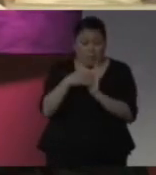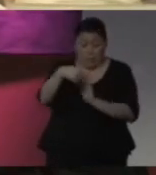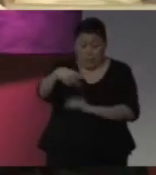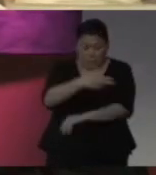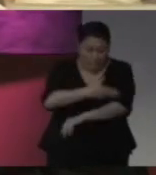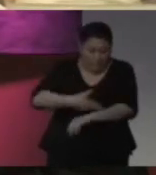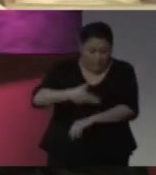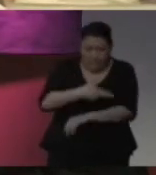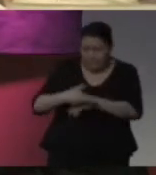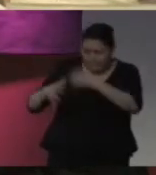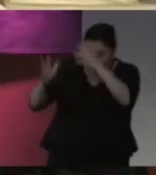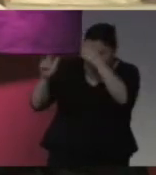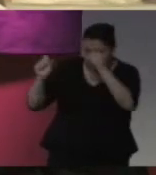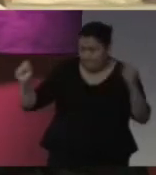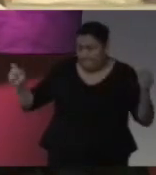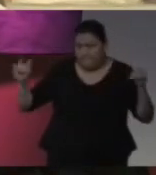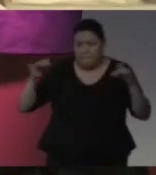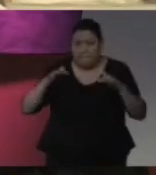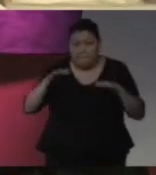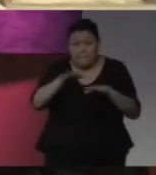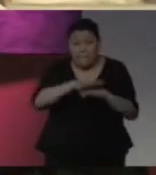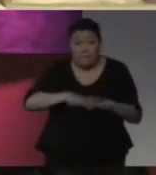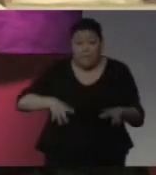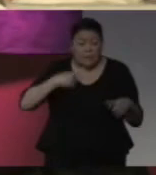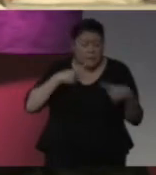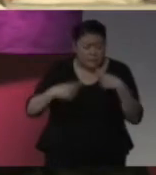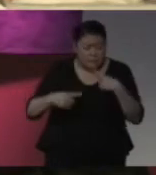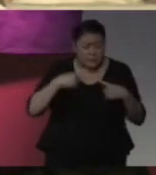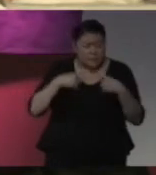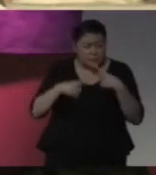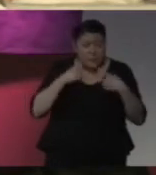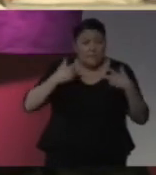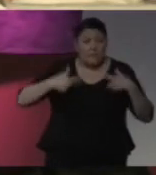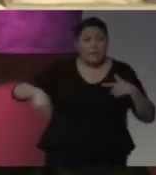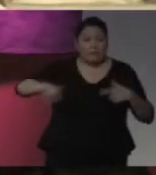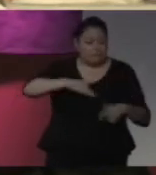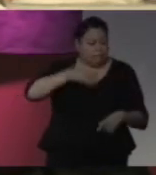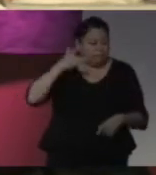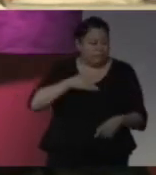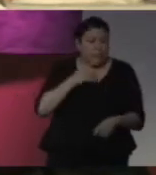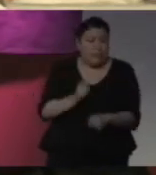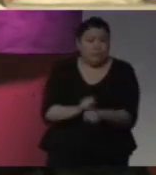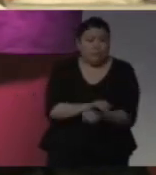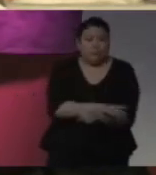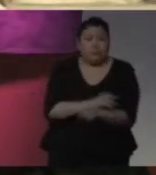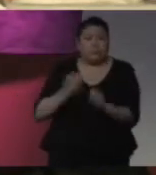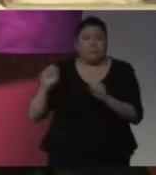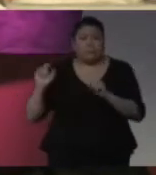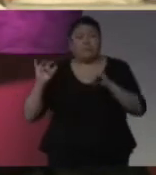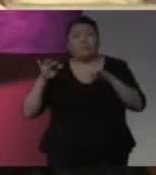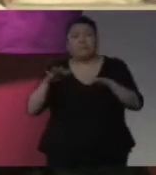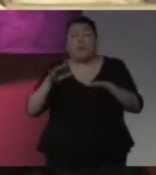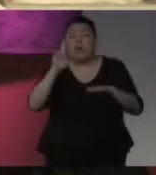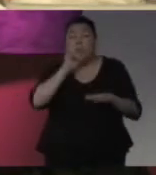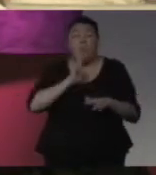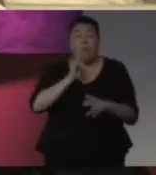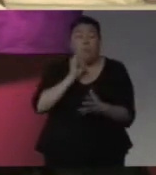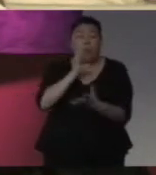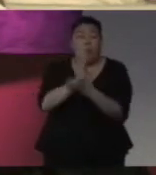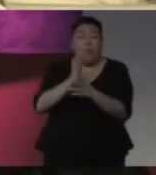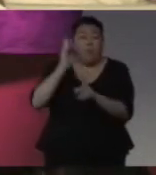organización. Fue tan extraordinaria la vivencia del solo mujeres,